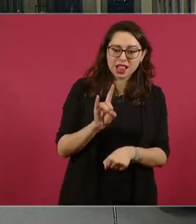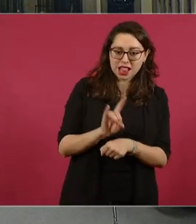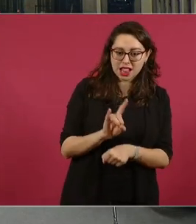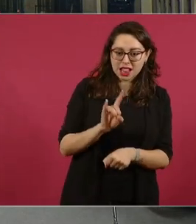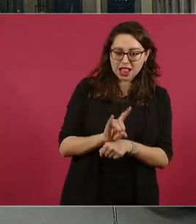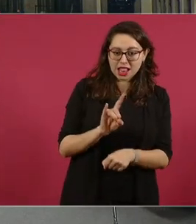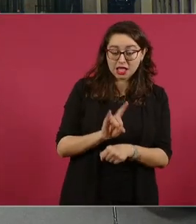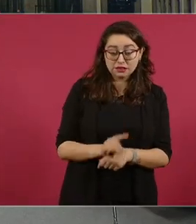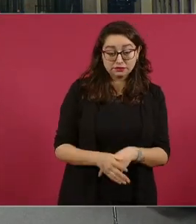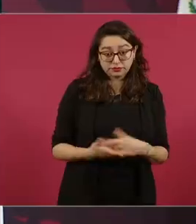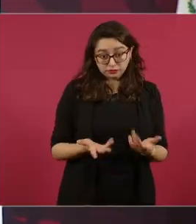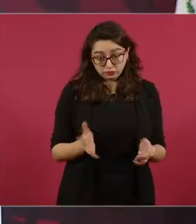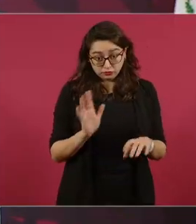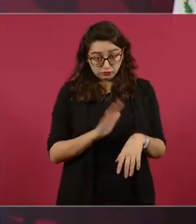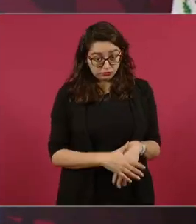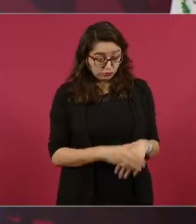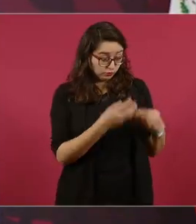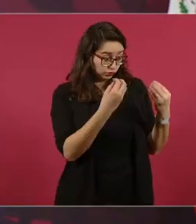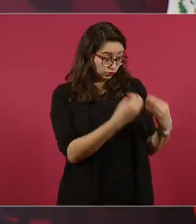tiene pérdidas,